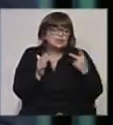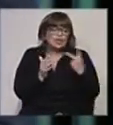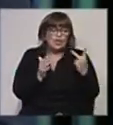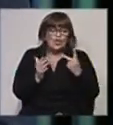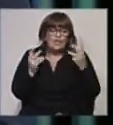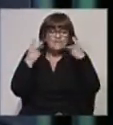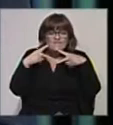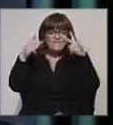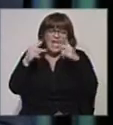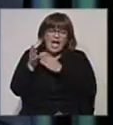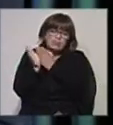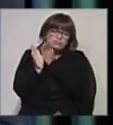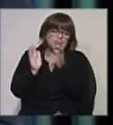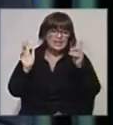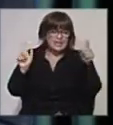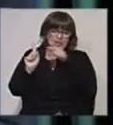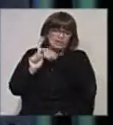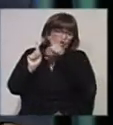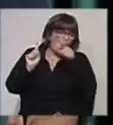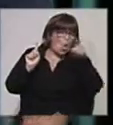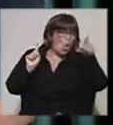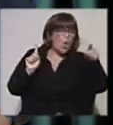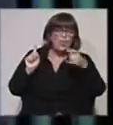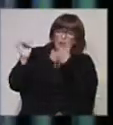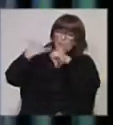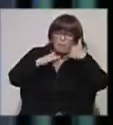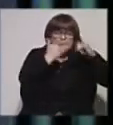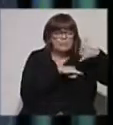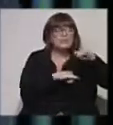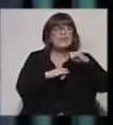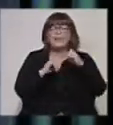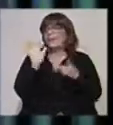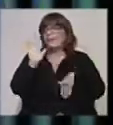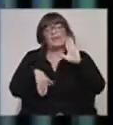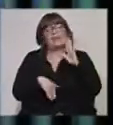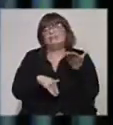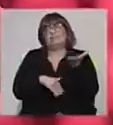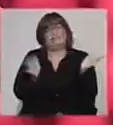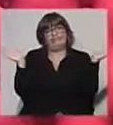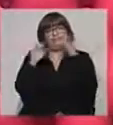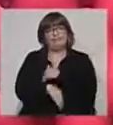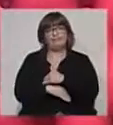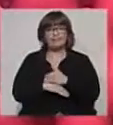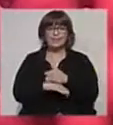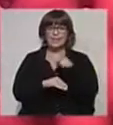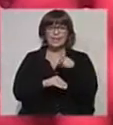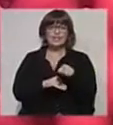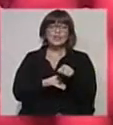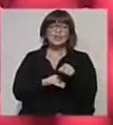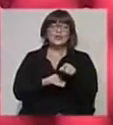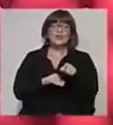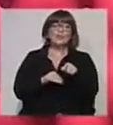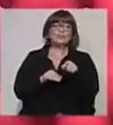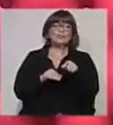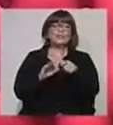la frontera de costa a costa e ir juntando historias. O sea, que más no se puede pedir. Y ahí que fuiste, dijiste, ahí la